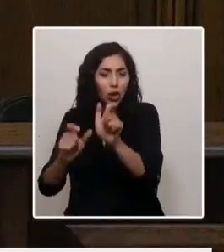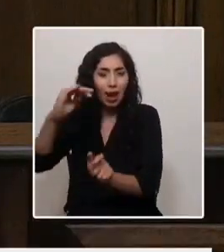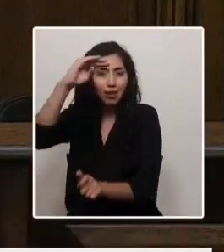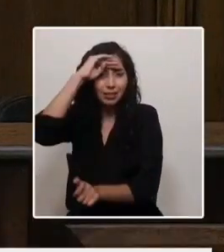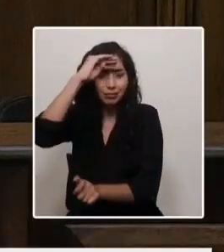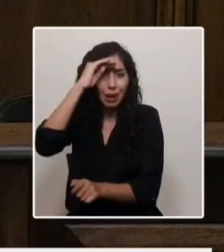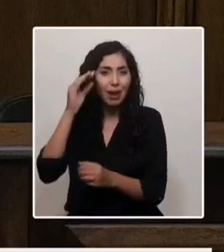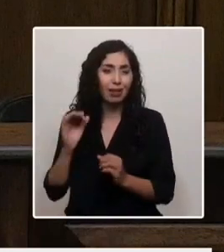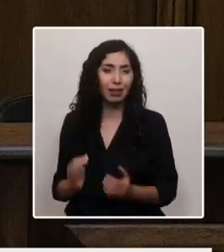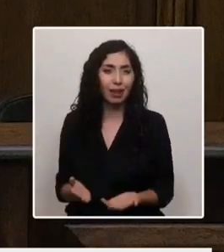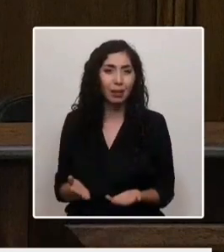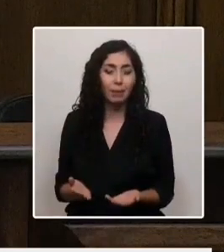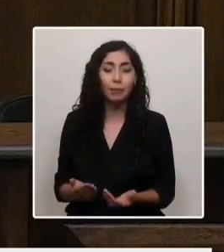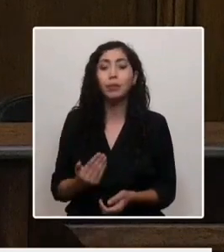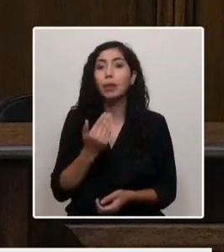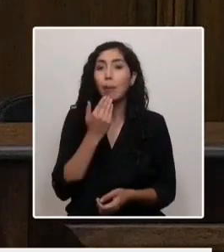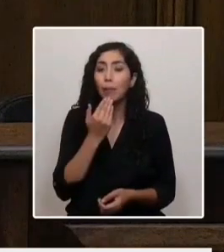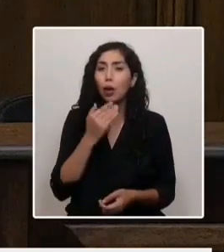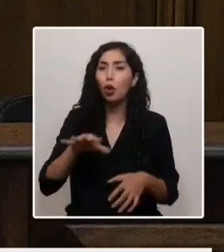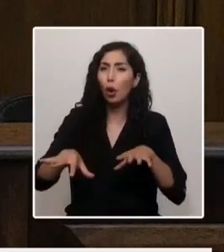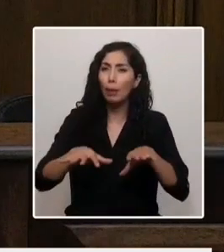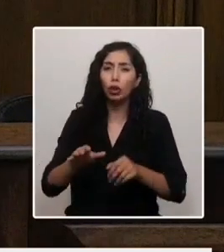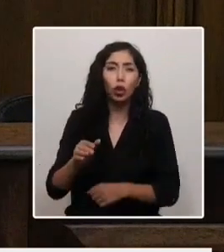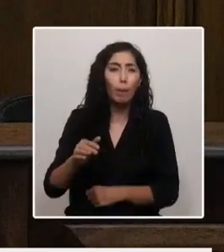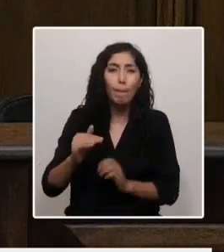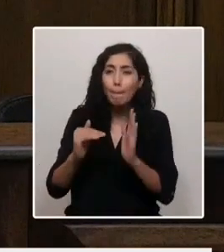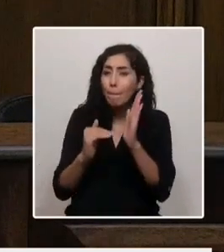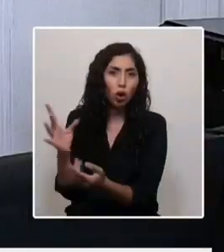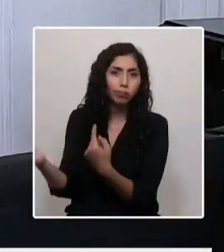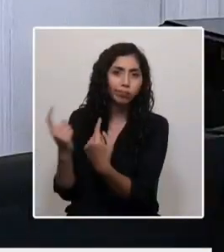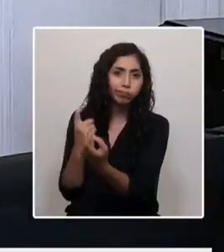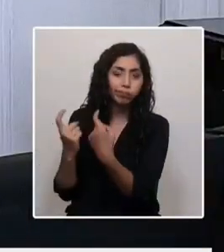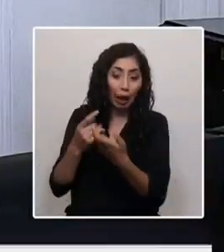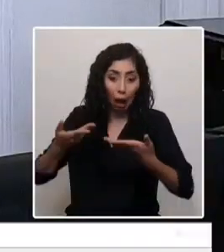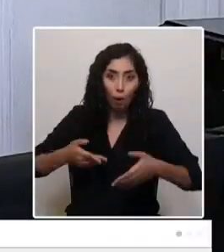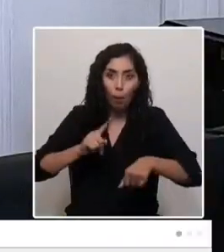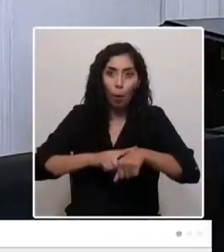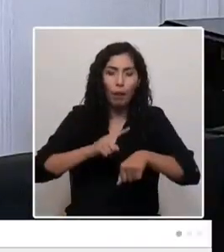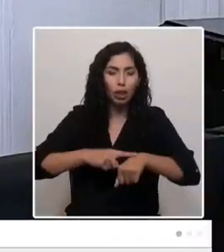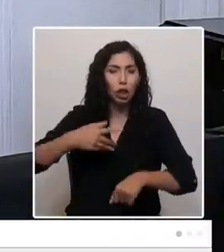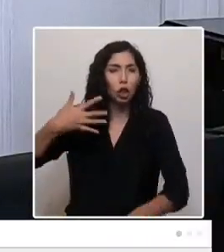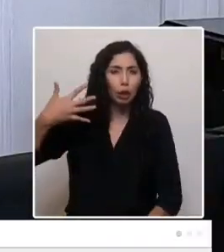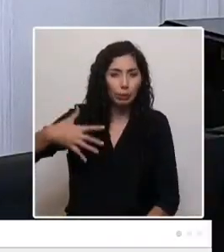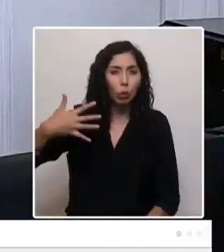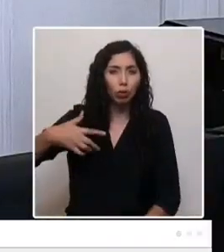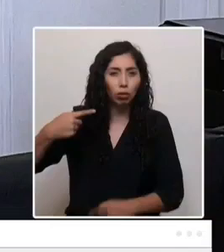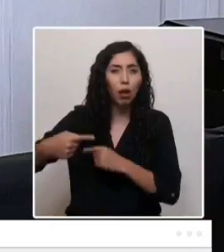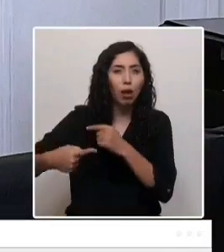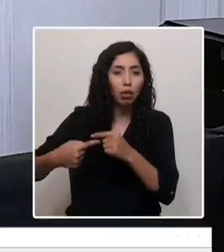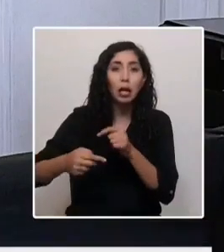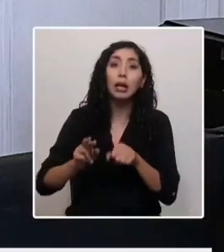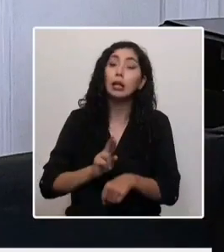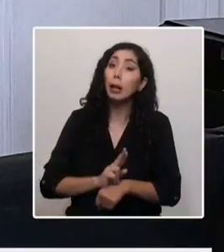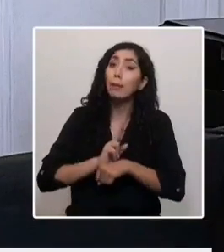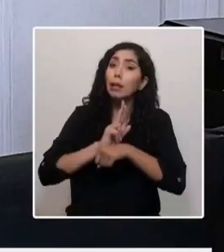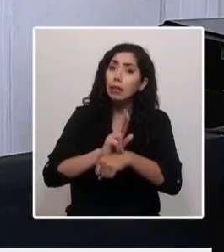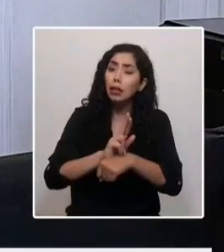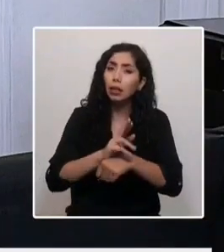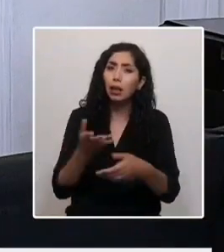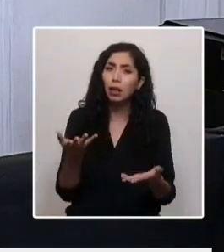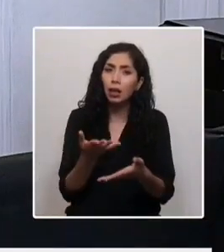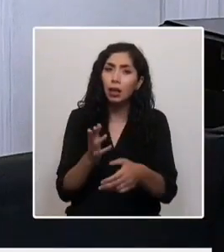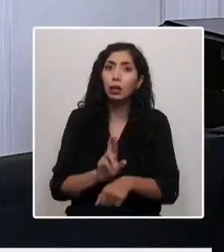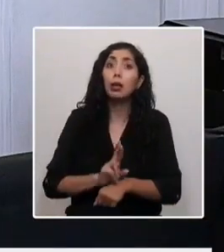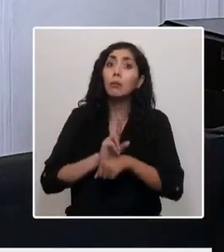mínimos y necesarios para construir el sistema de justicia que Chile merece. La crítica vacía y sin fundamento representa a quienes